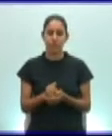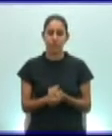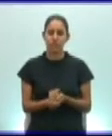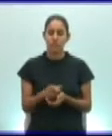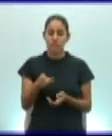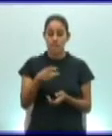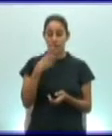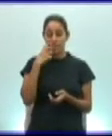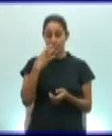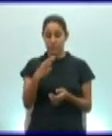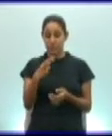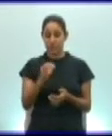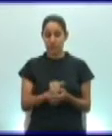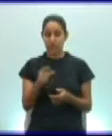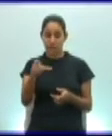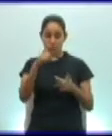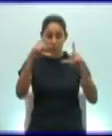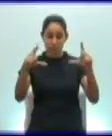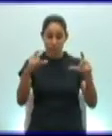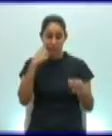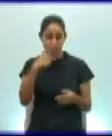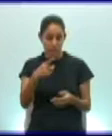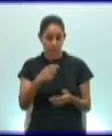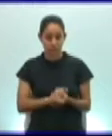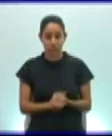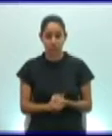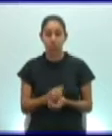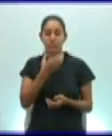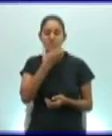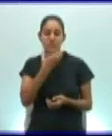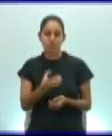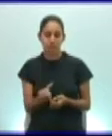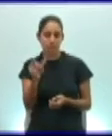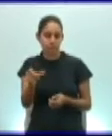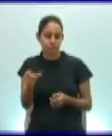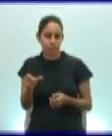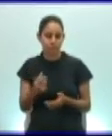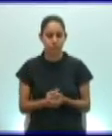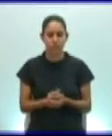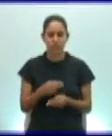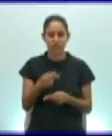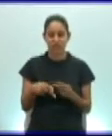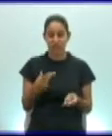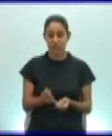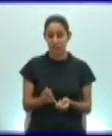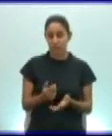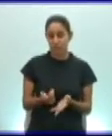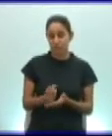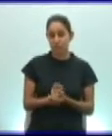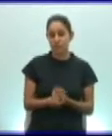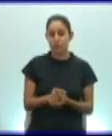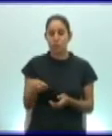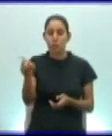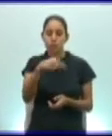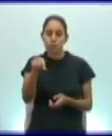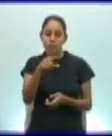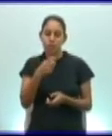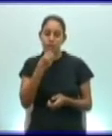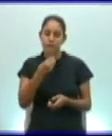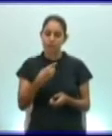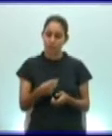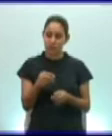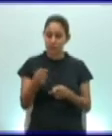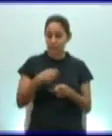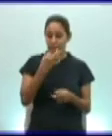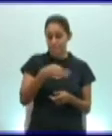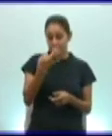las imágenes que están puestas allí vemos la presencia de Fidel en las acciones del combate y todo esto ustedes lo argumenten. ¿Para qué?